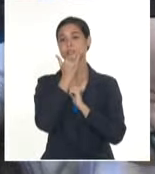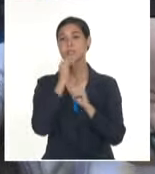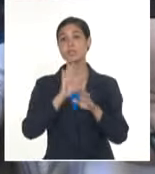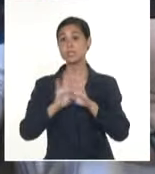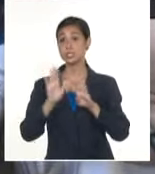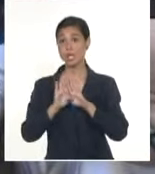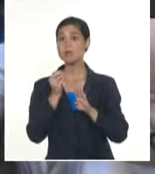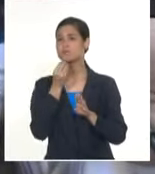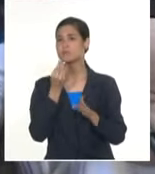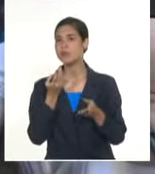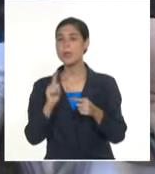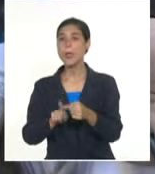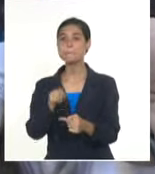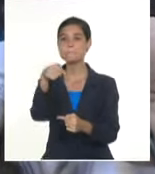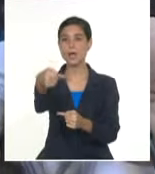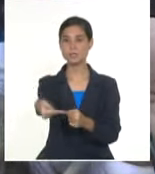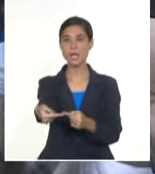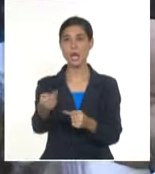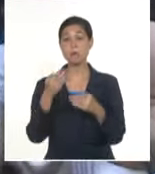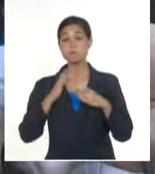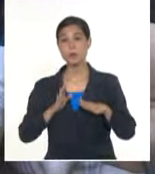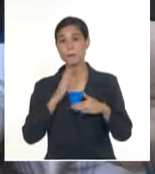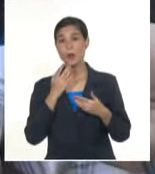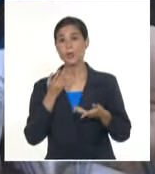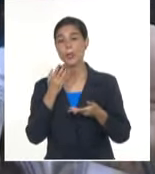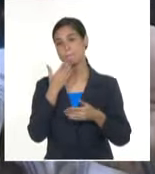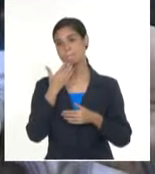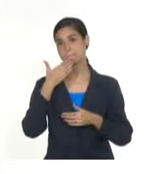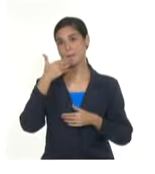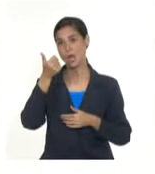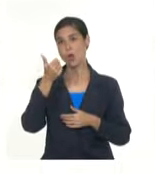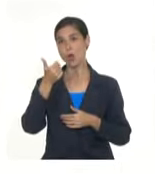a partir de mañana la tendencia debe ser a la mejoría con la incorporación de estas unidades.